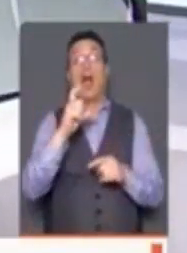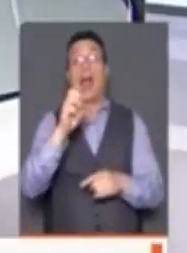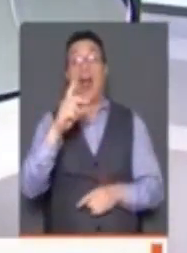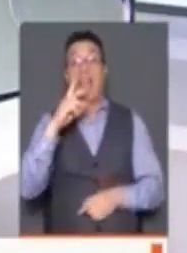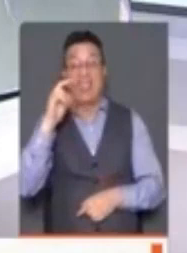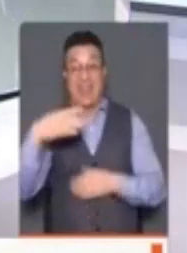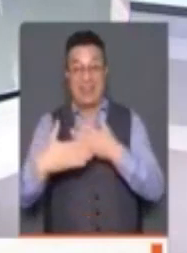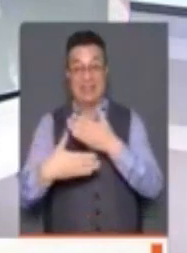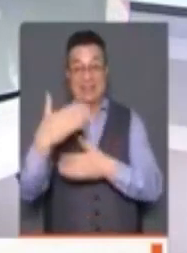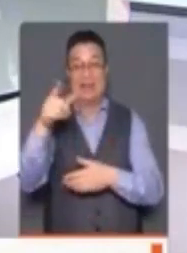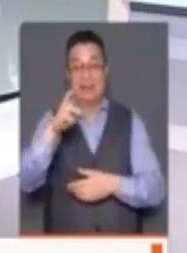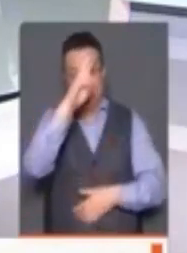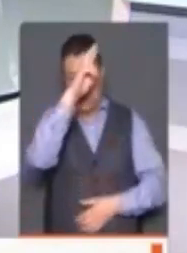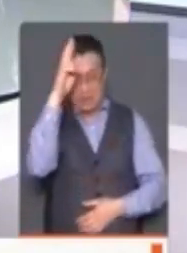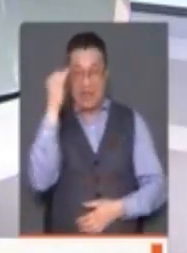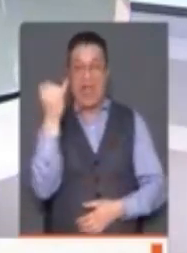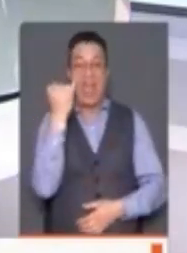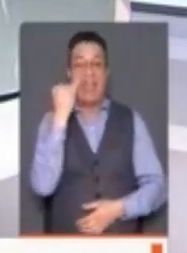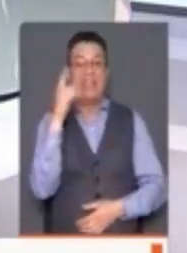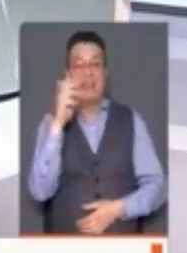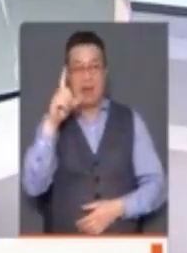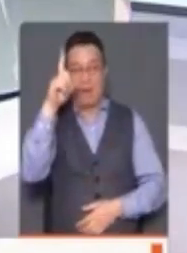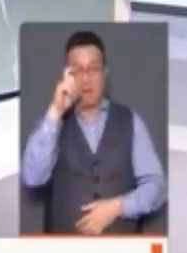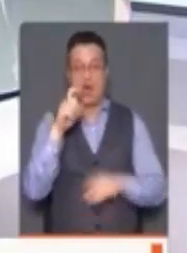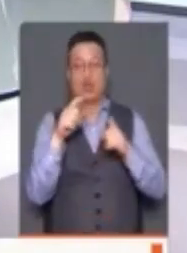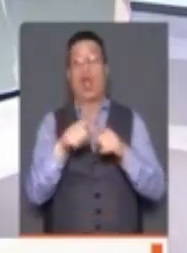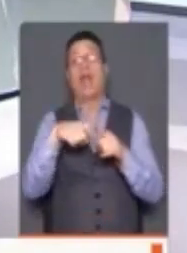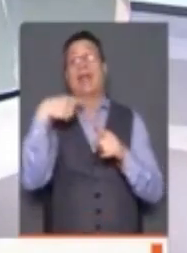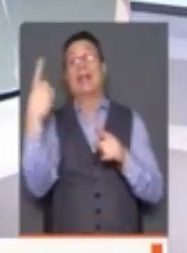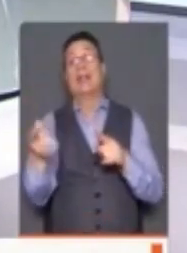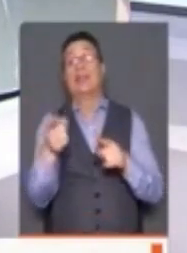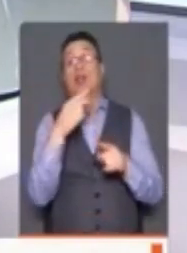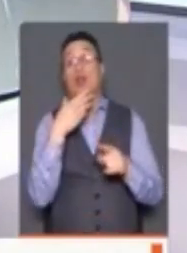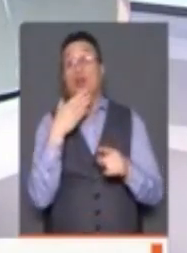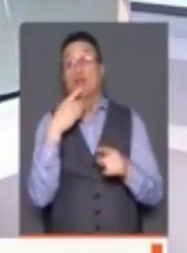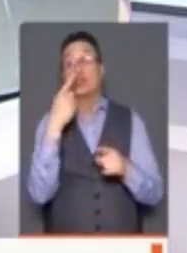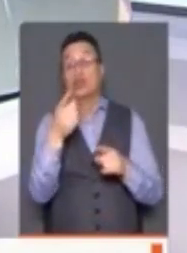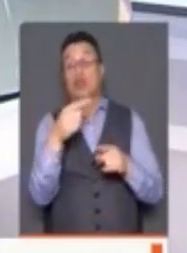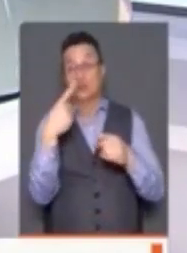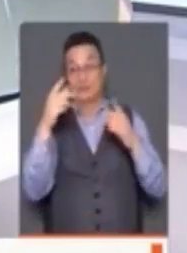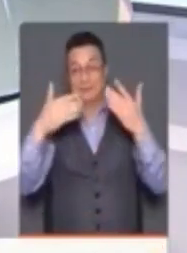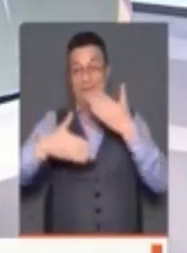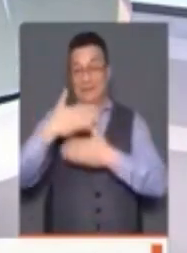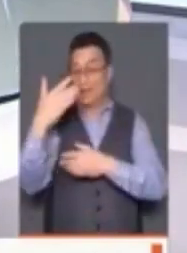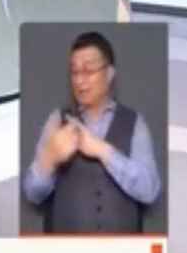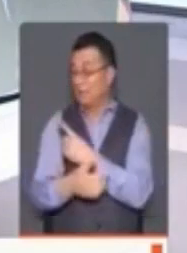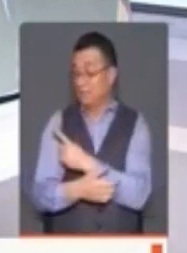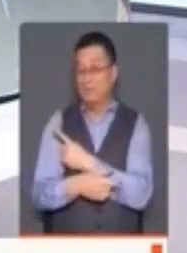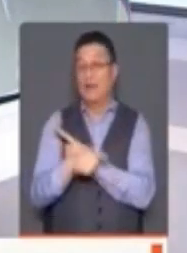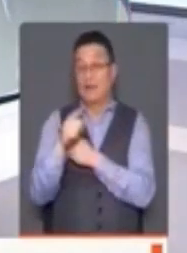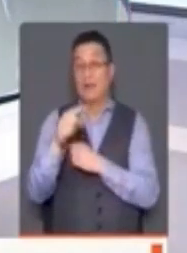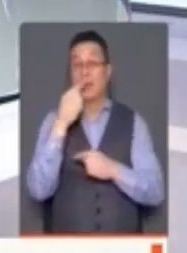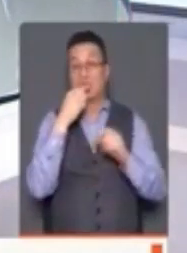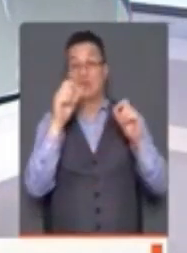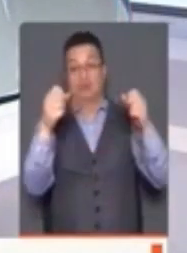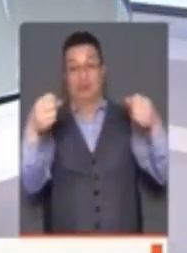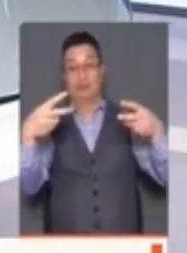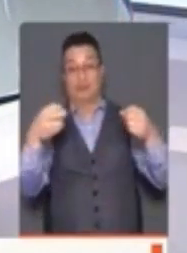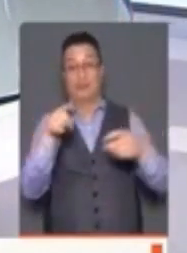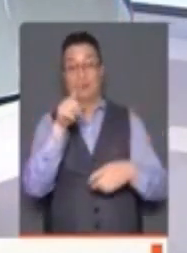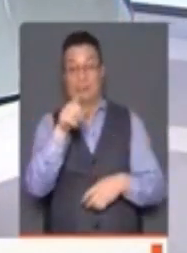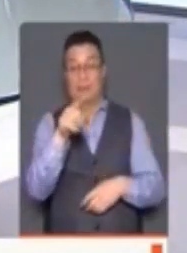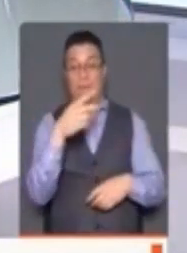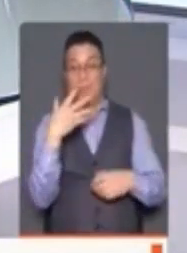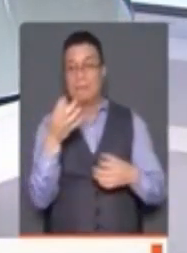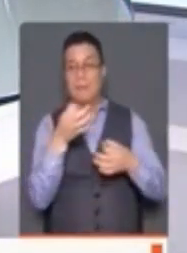reina Isabel con esta tremenda foto. Sí. Y esta que tiene una pequeña leyenda. Exacto. Que estamos tratando de